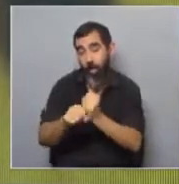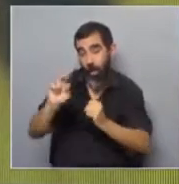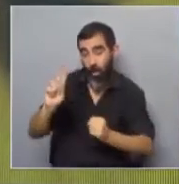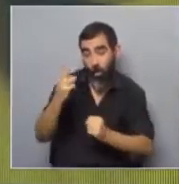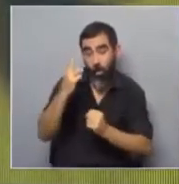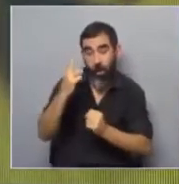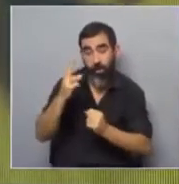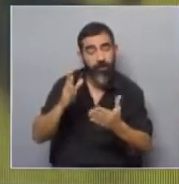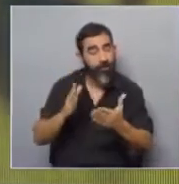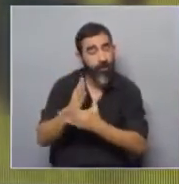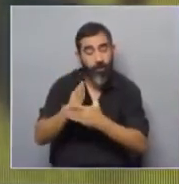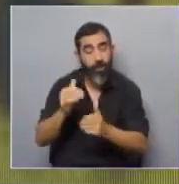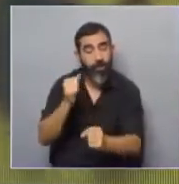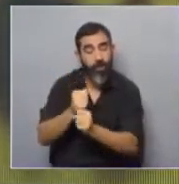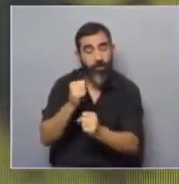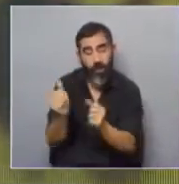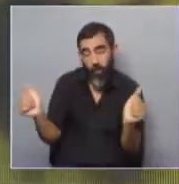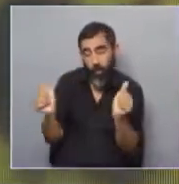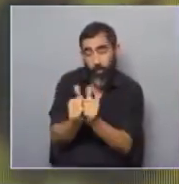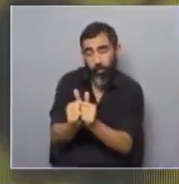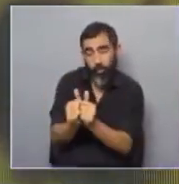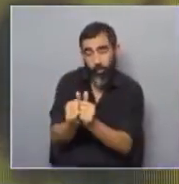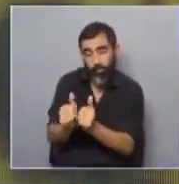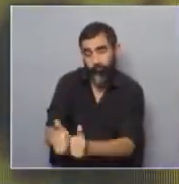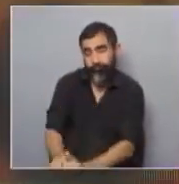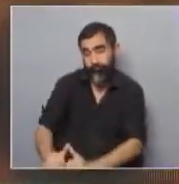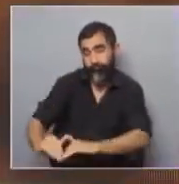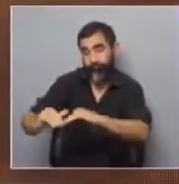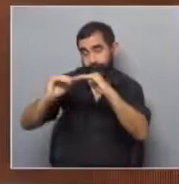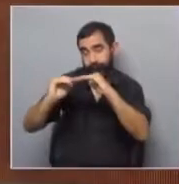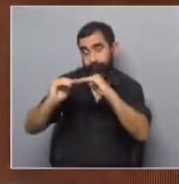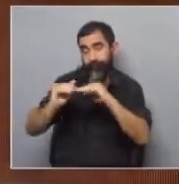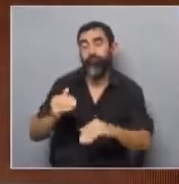Uruguay trabajando junto con él. Entonces vi